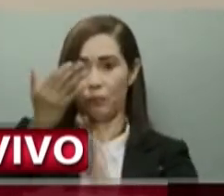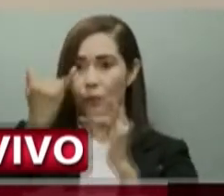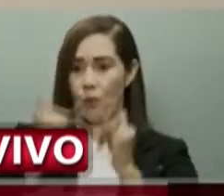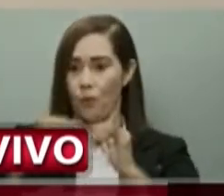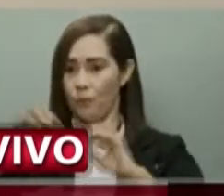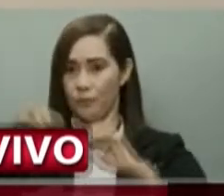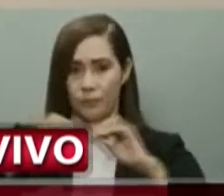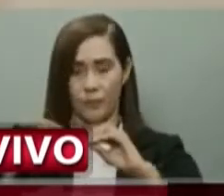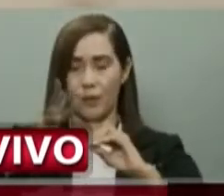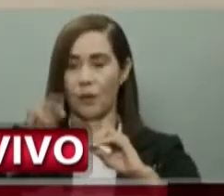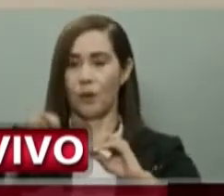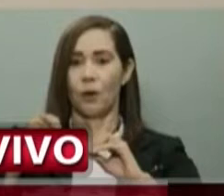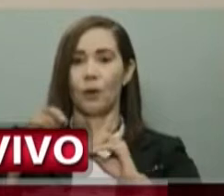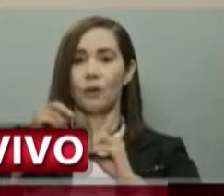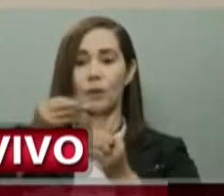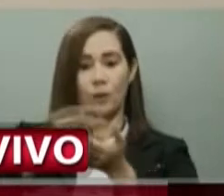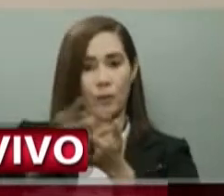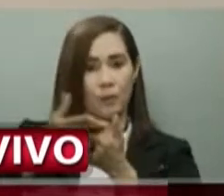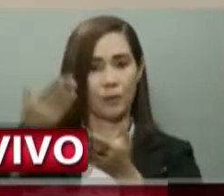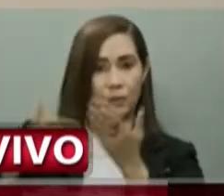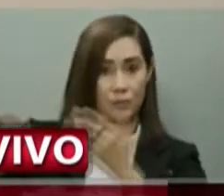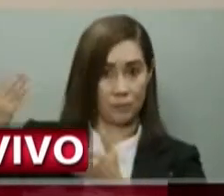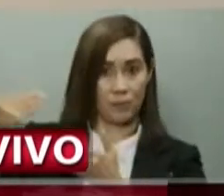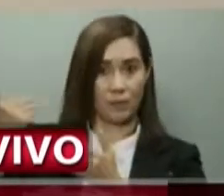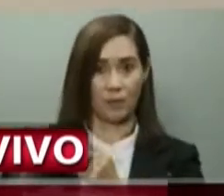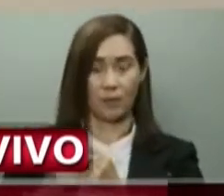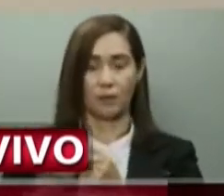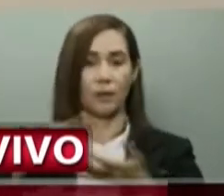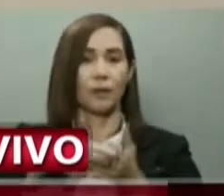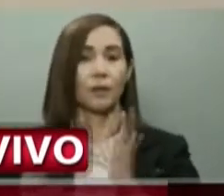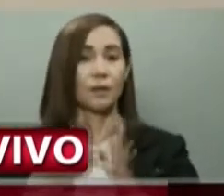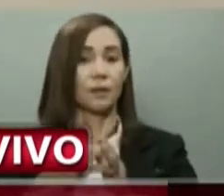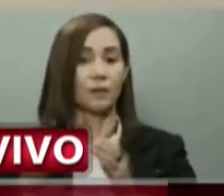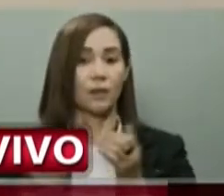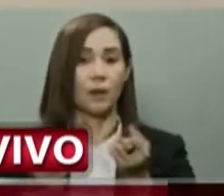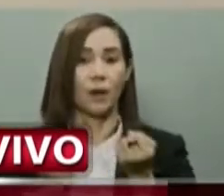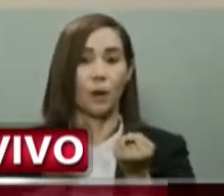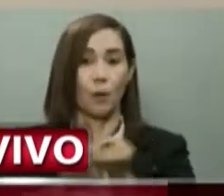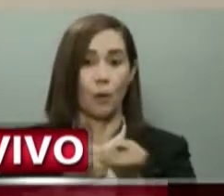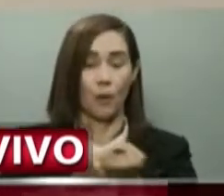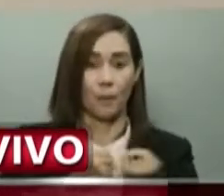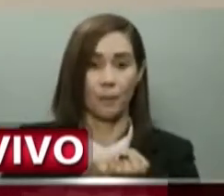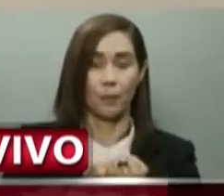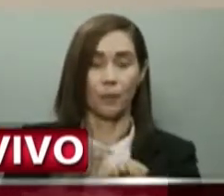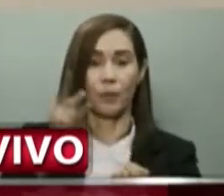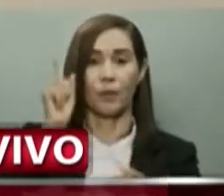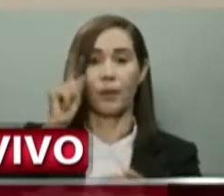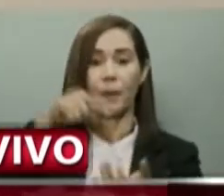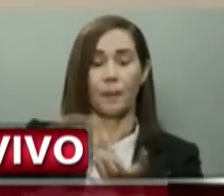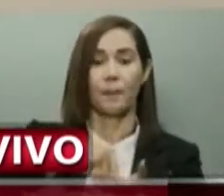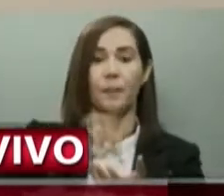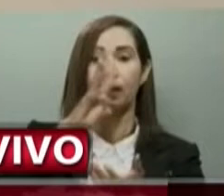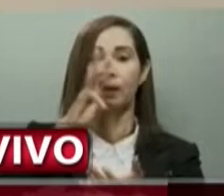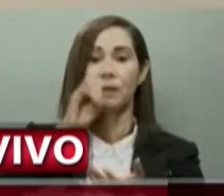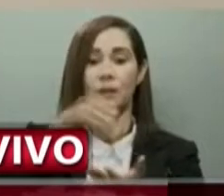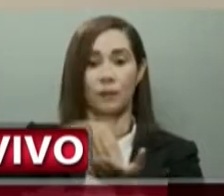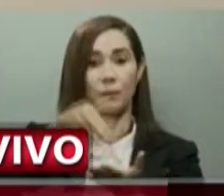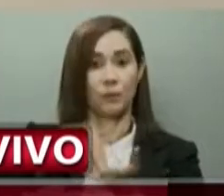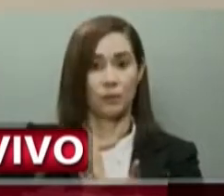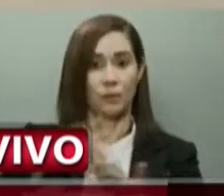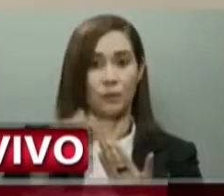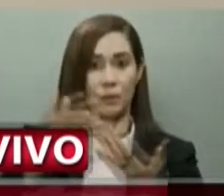en el mercado, sino el precio viejo, y eso significa un aporte de 1.600 millones de pesos.